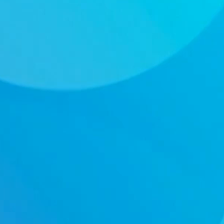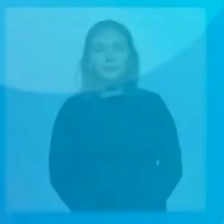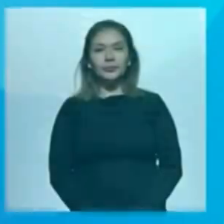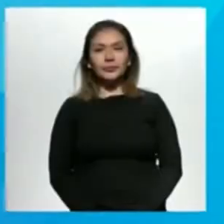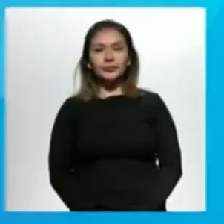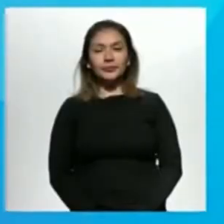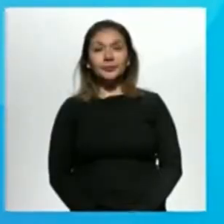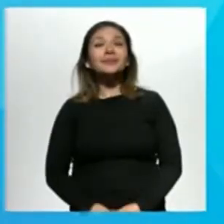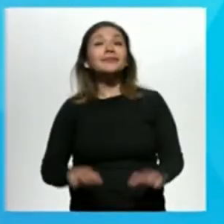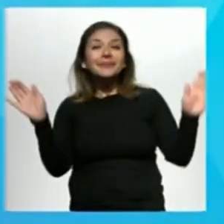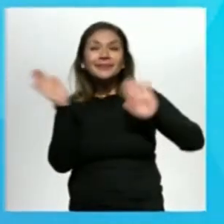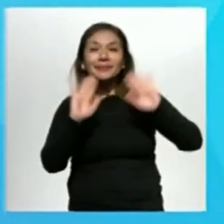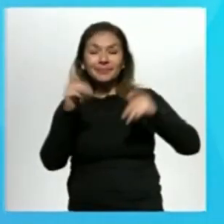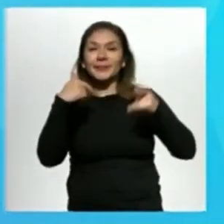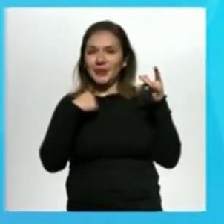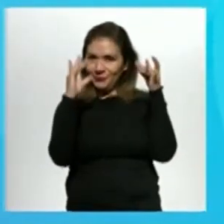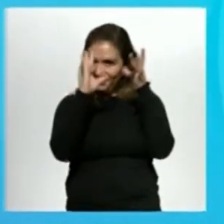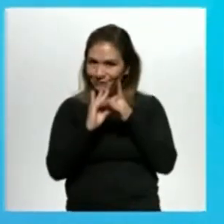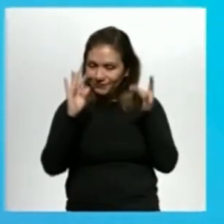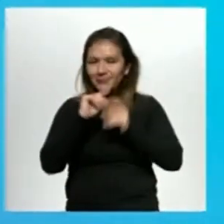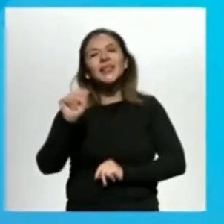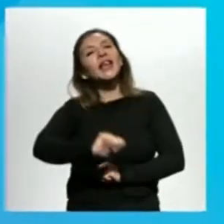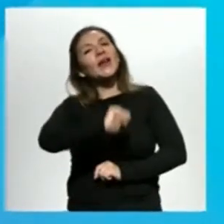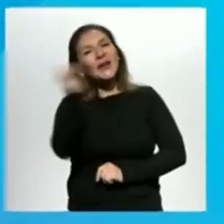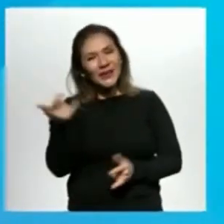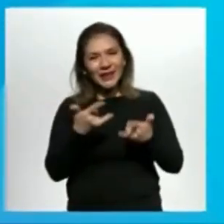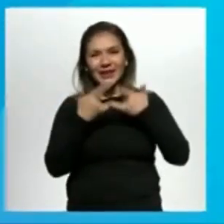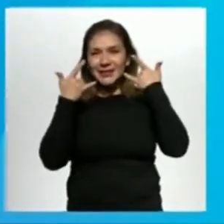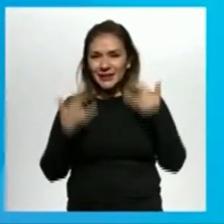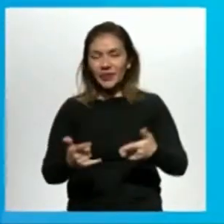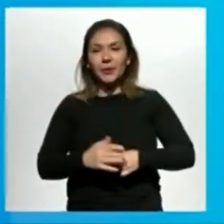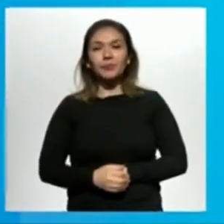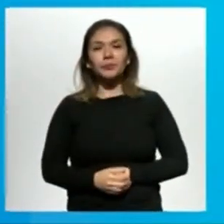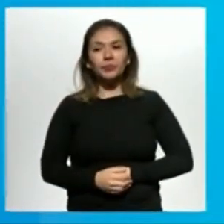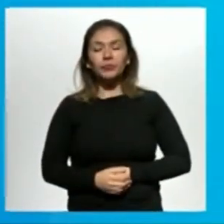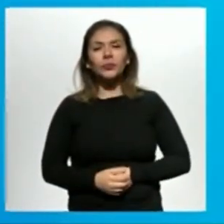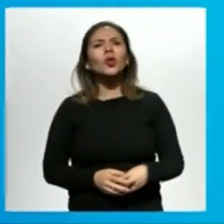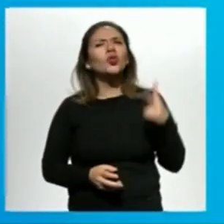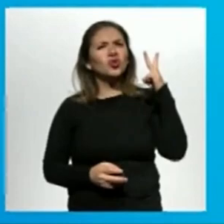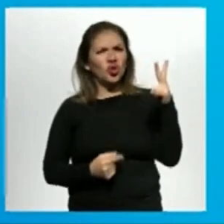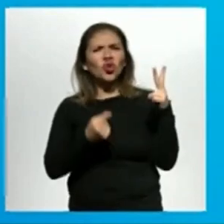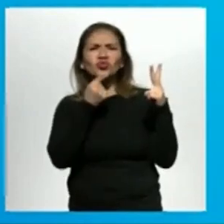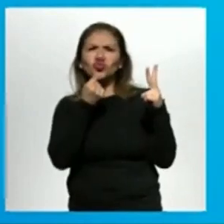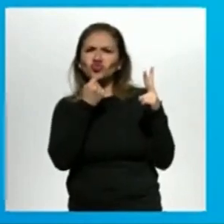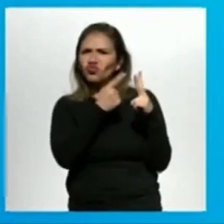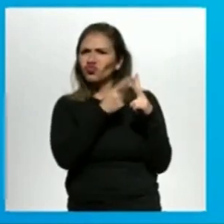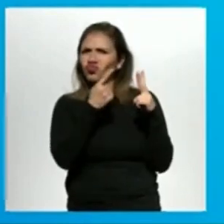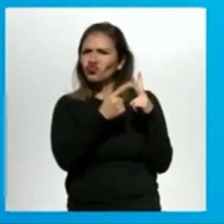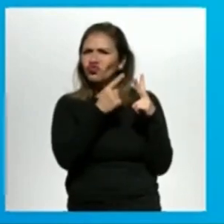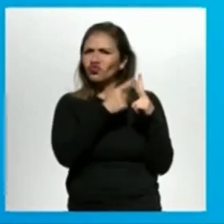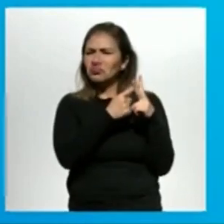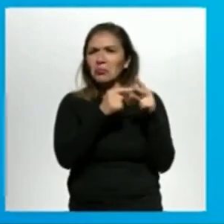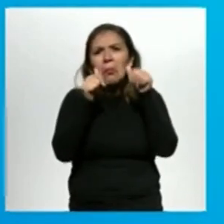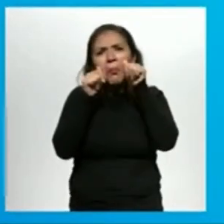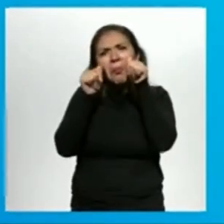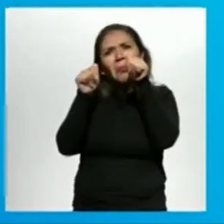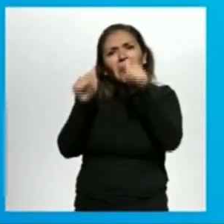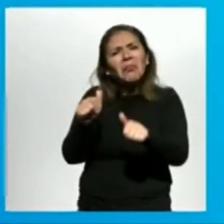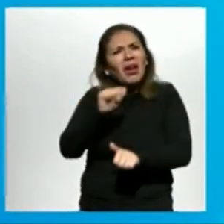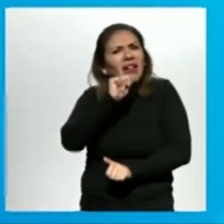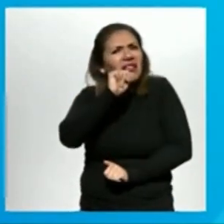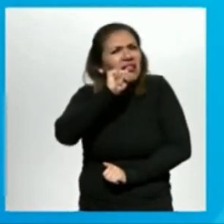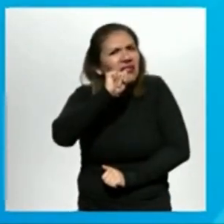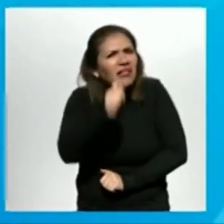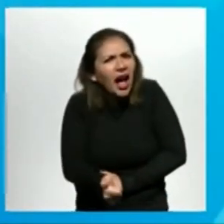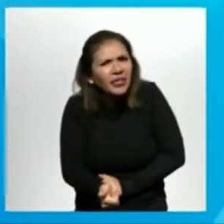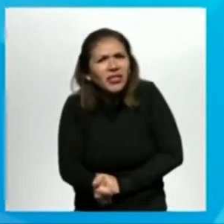Déjame contarles una historia. Había unos niños que no prestaban atención a nada